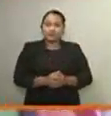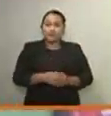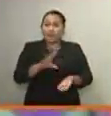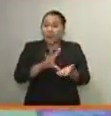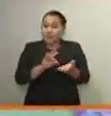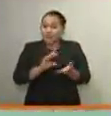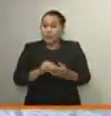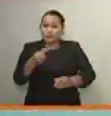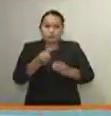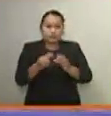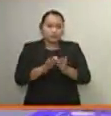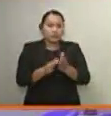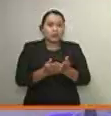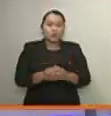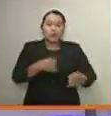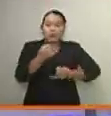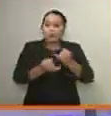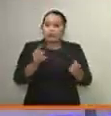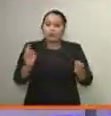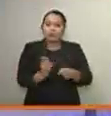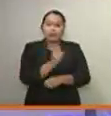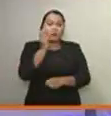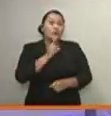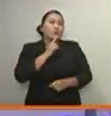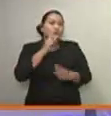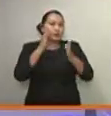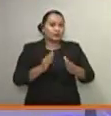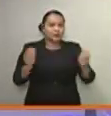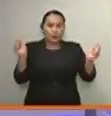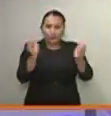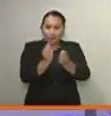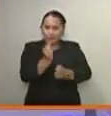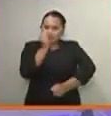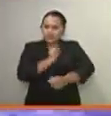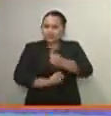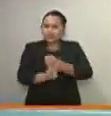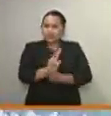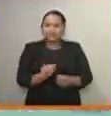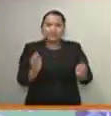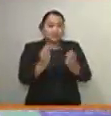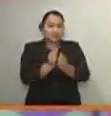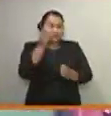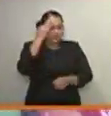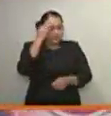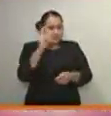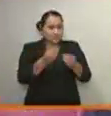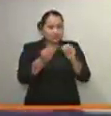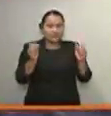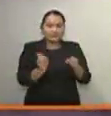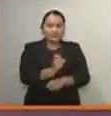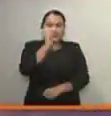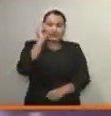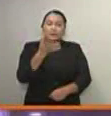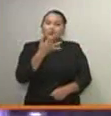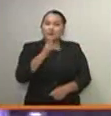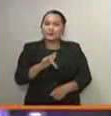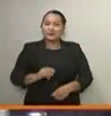guía Catracha para tu jugador y anés a lo Catracho junto a premiados. Acompáñame a recibir el primer número con su primer dígito y este